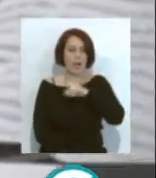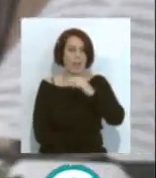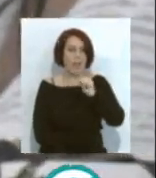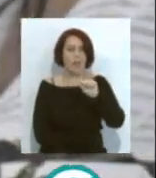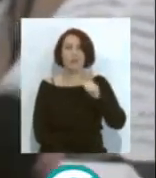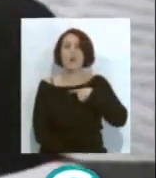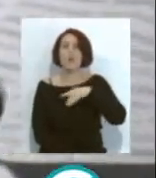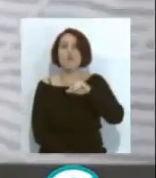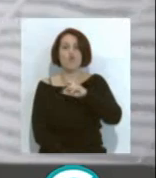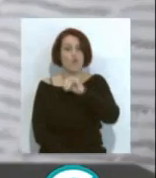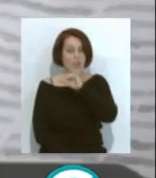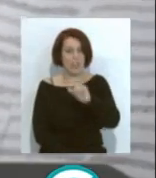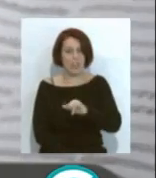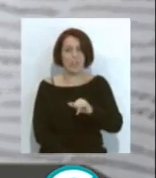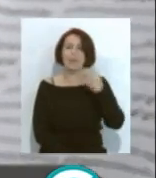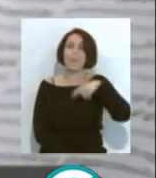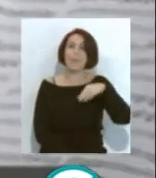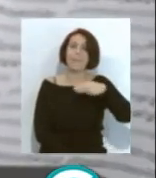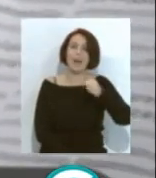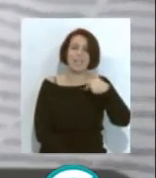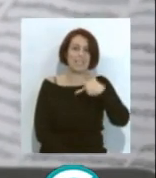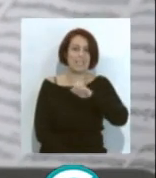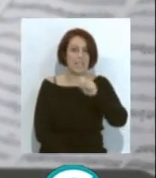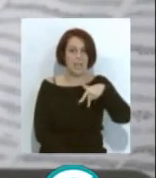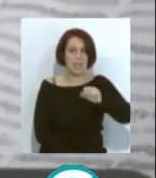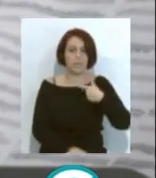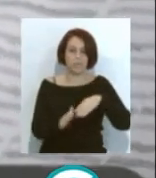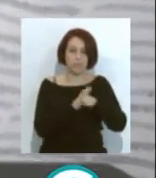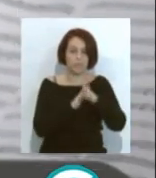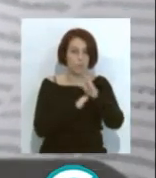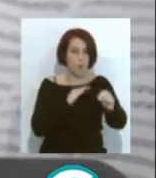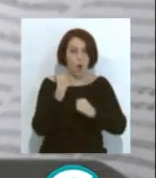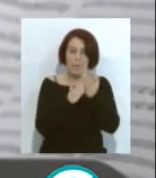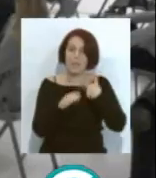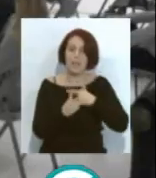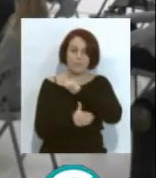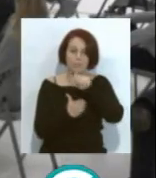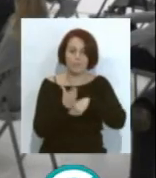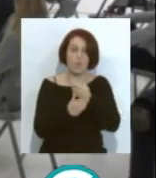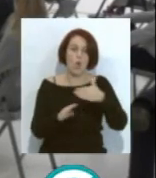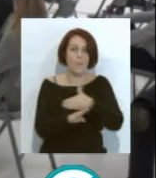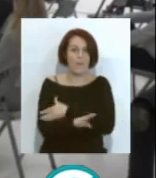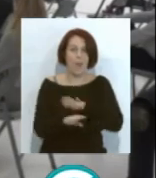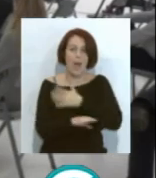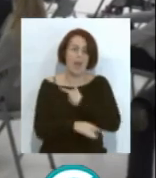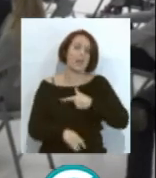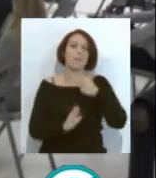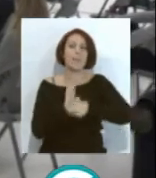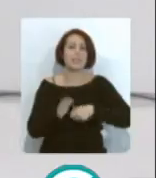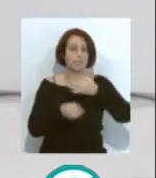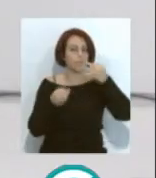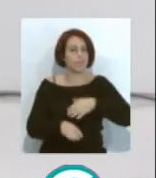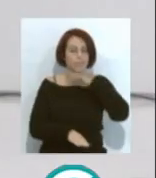y la moderación de Pepe Marchena. Se completó el aforo que requería de inscripción previa para garantizar el cumplimiento de las